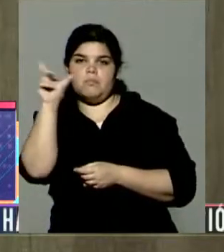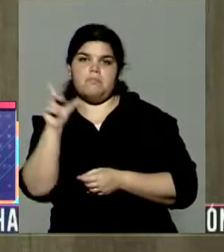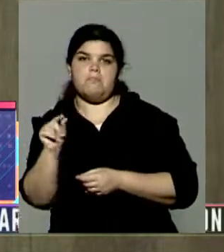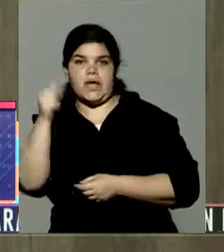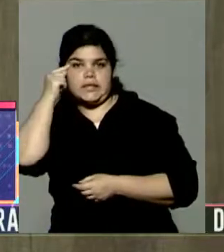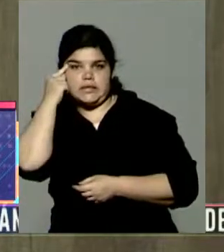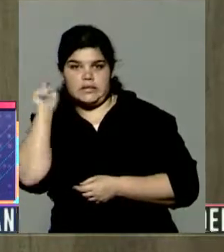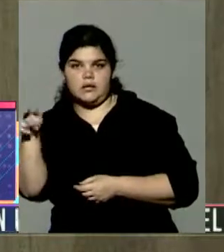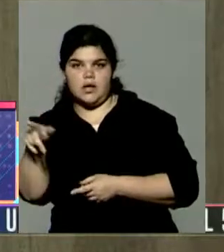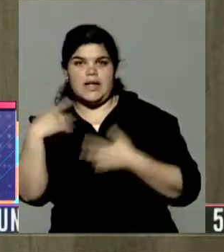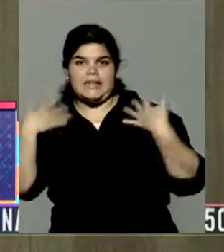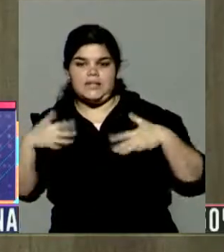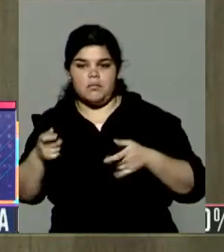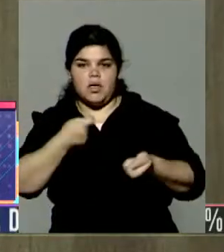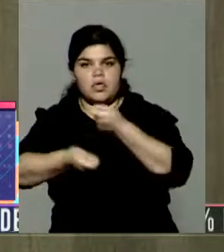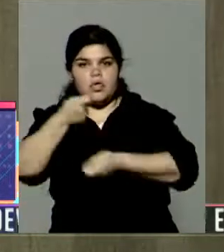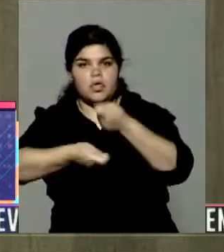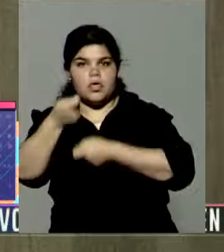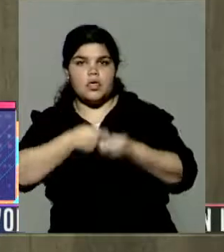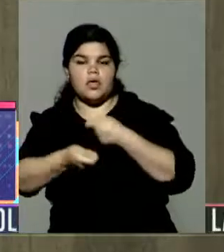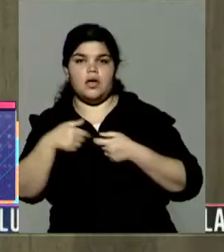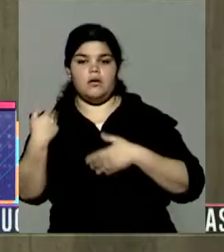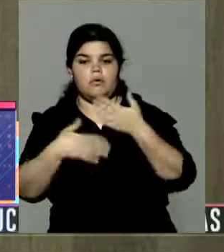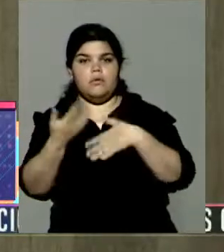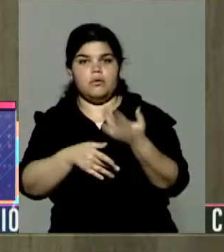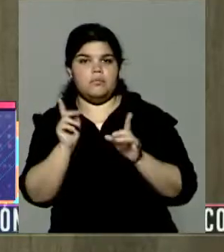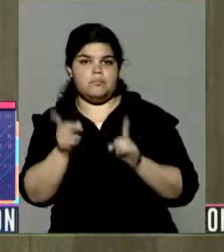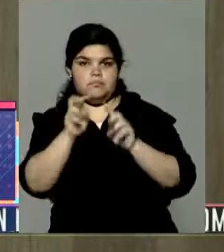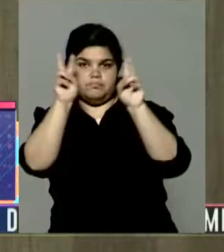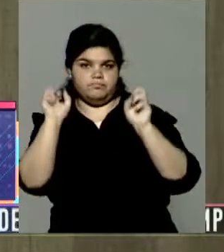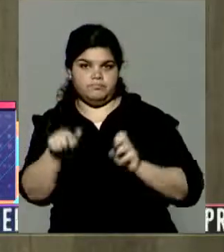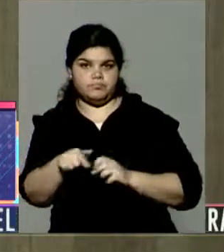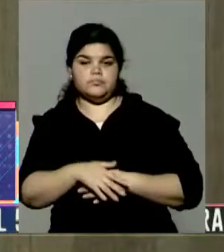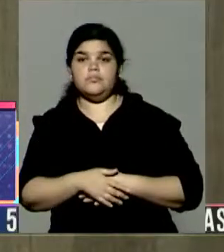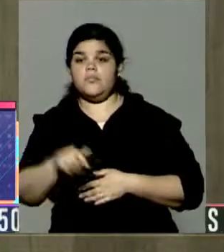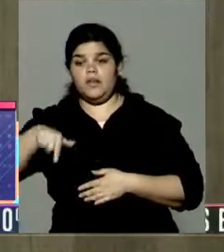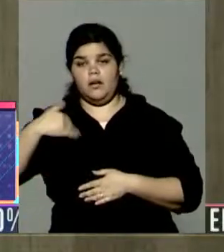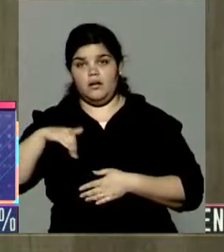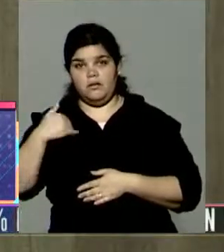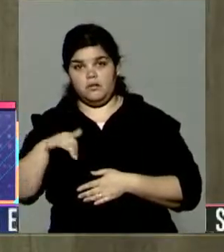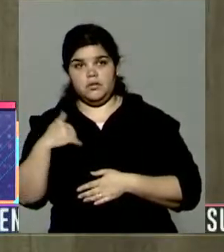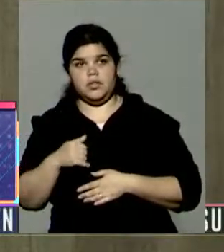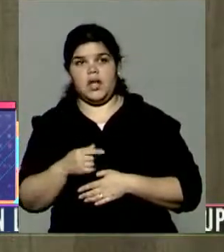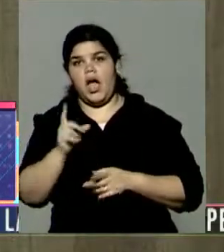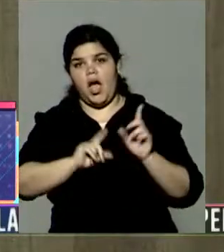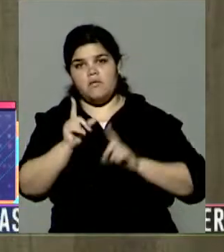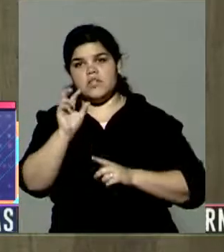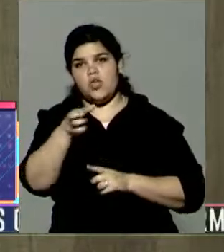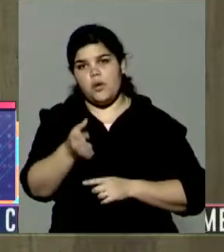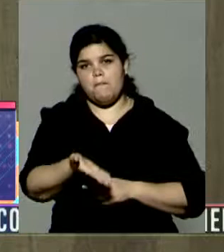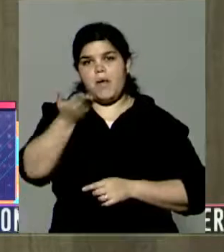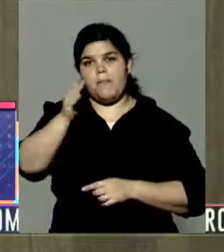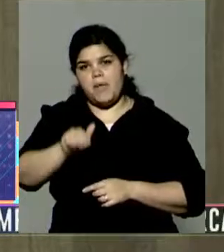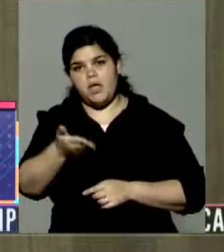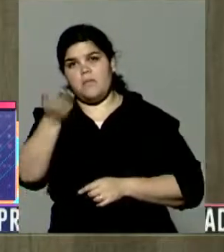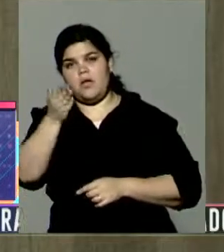movimientos financieros a hacerse eco de esta situación en particular. Pero en Argentina, centavos más, centavos menos, ha estado más alcista